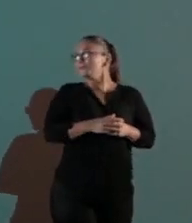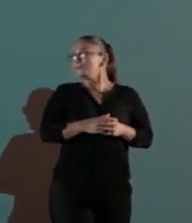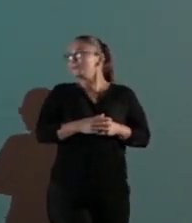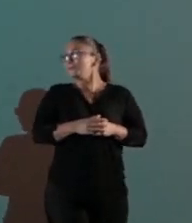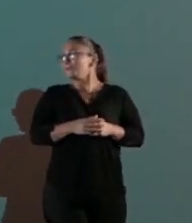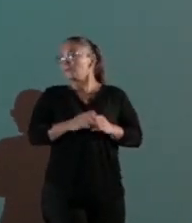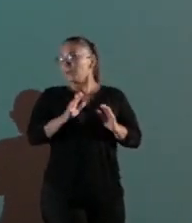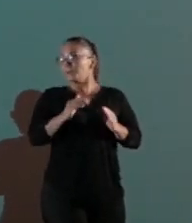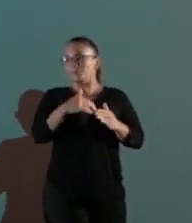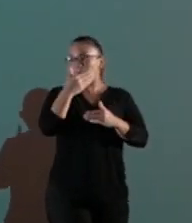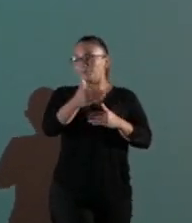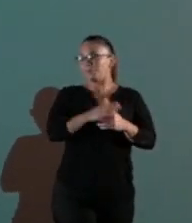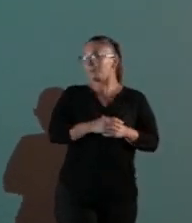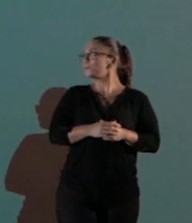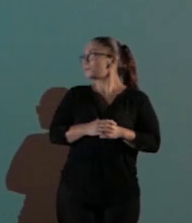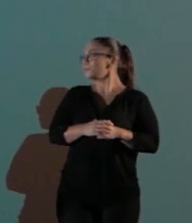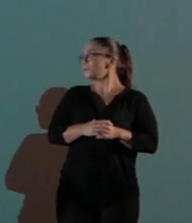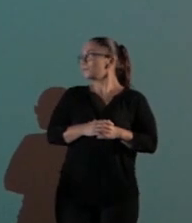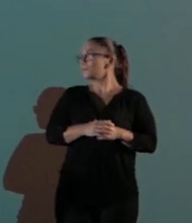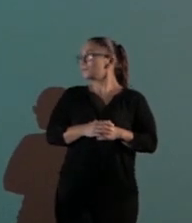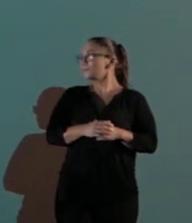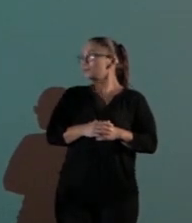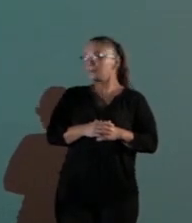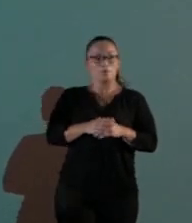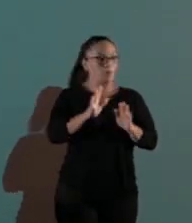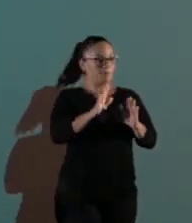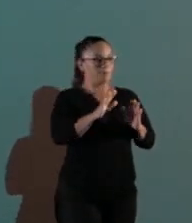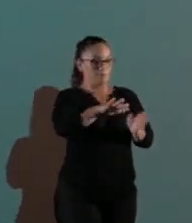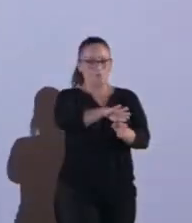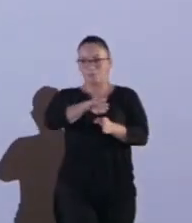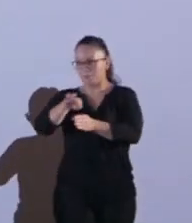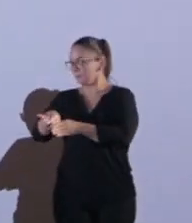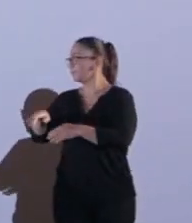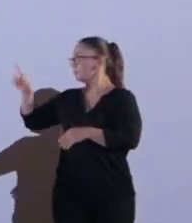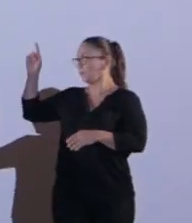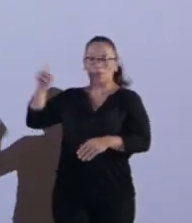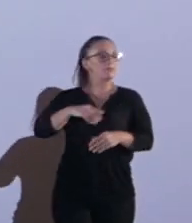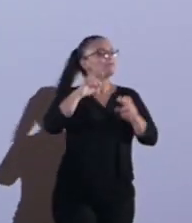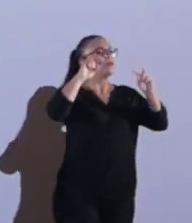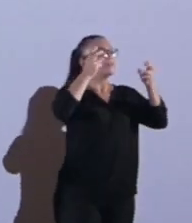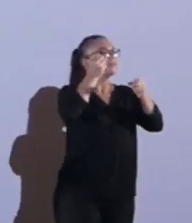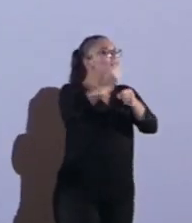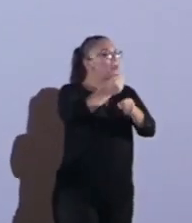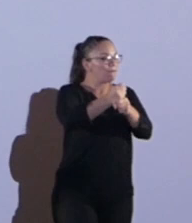vamos a pasar a trabajo ok que es el otro espacio que quería compartirles